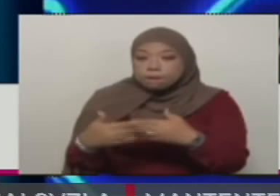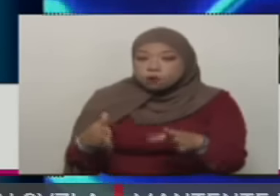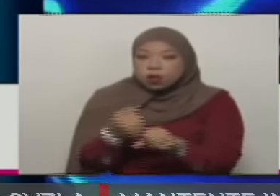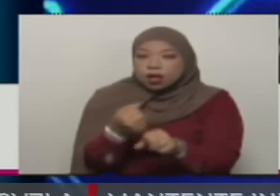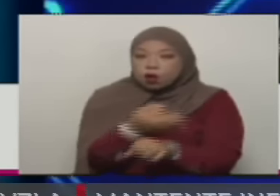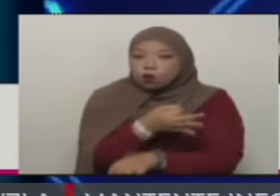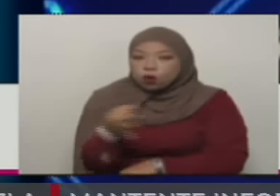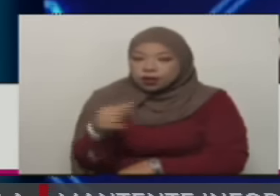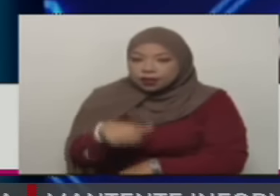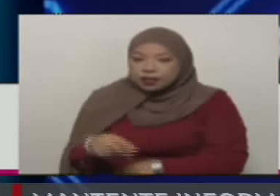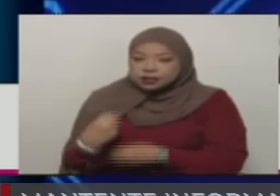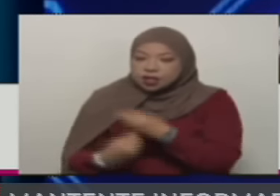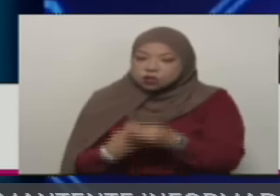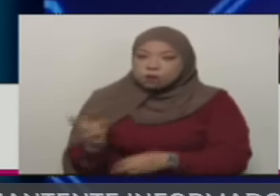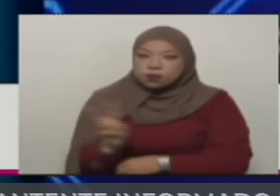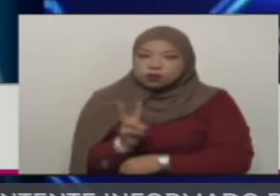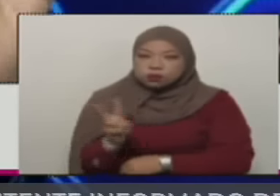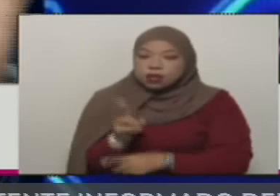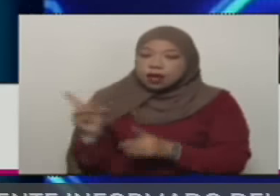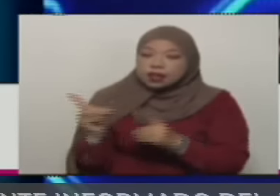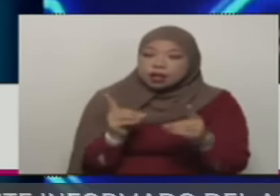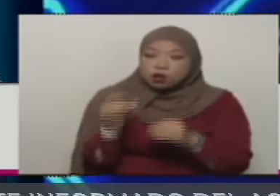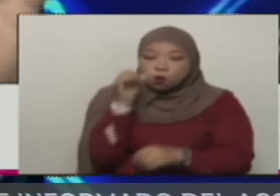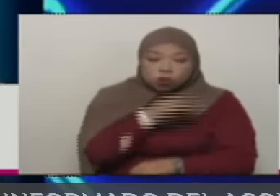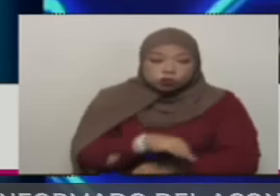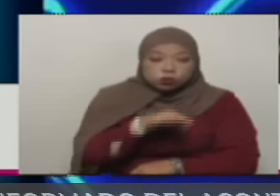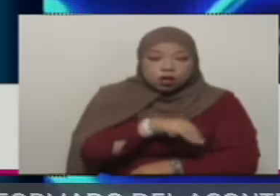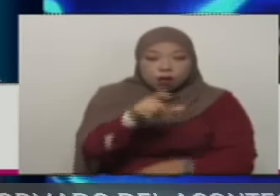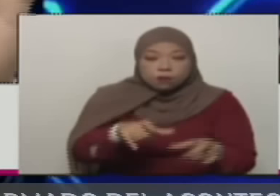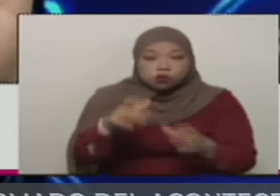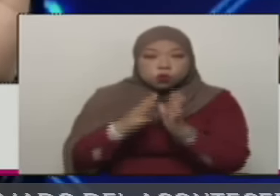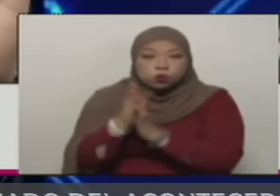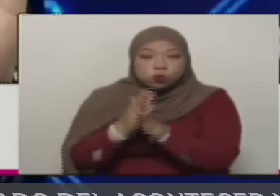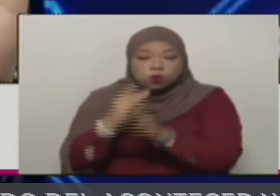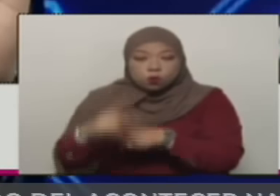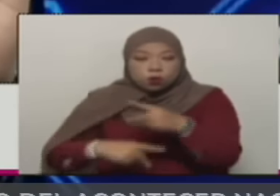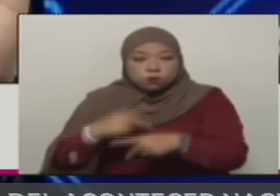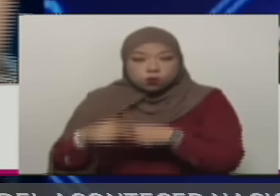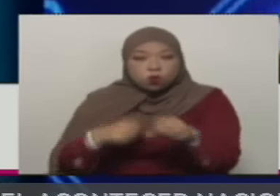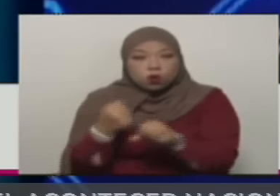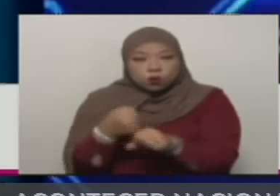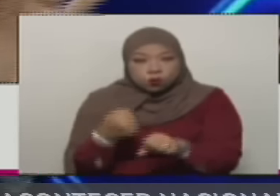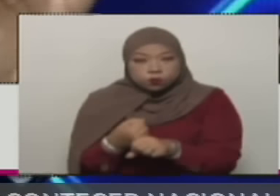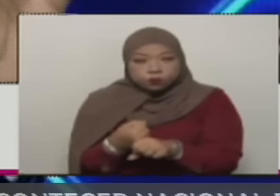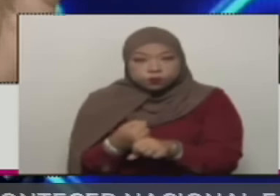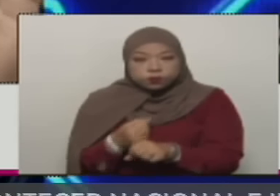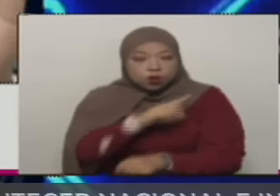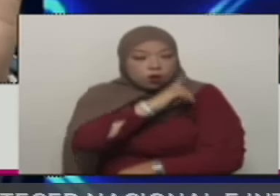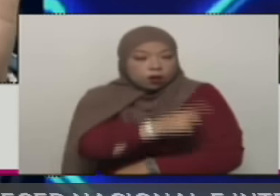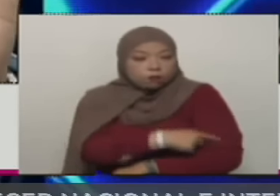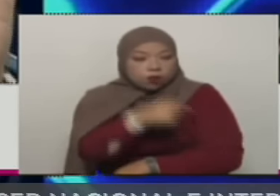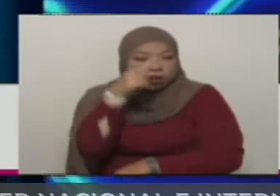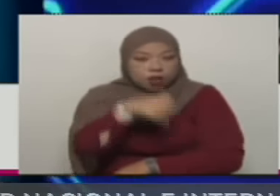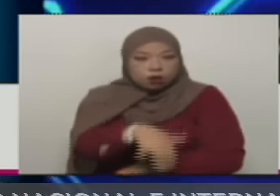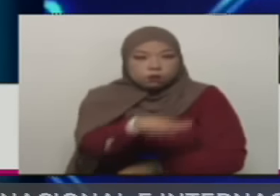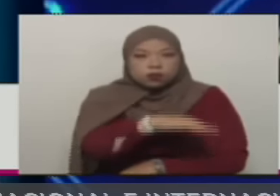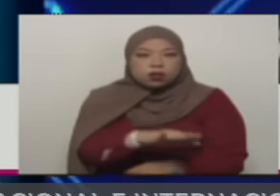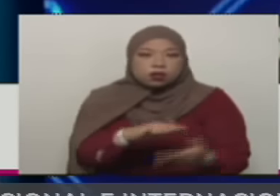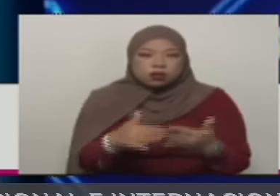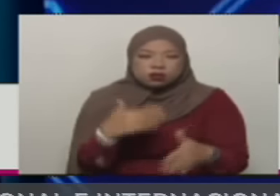correctas, construidas en diálogo con la sociedad, con los productores, con la agroindustria, con el poder popular.